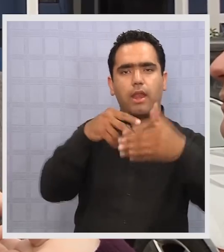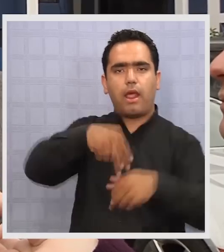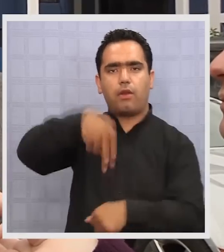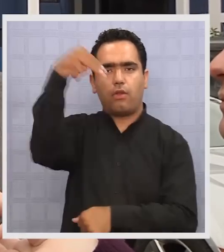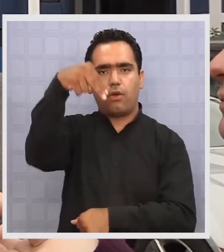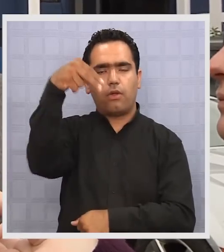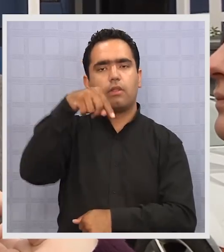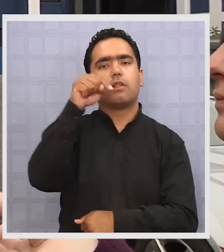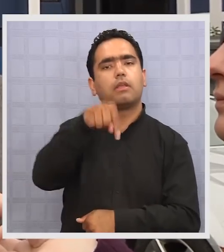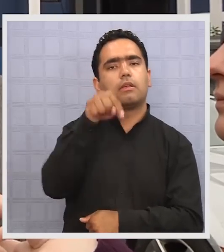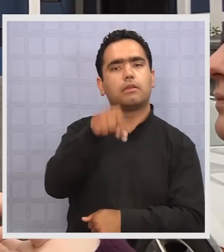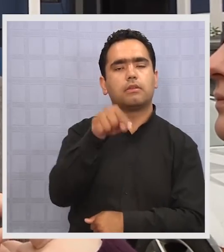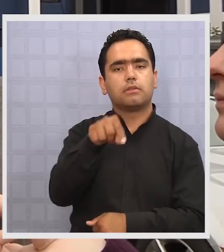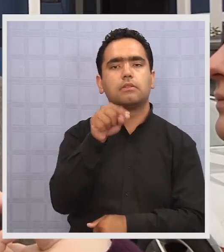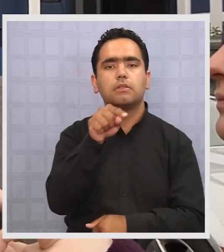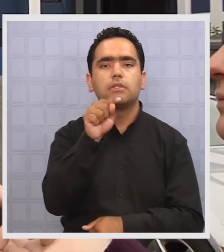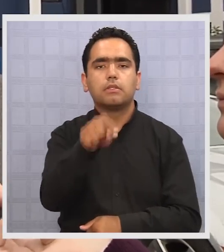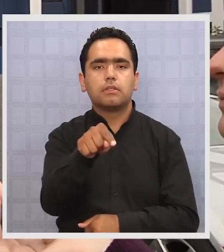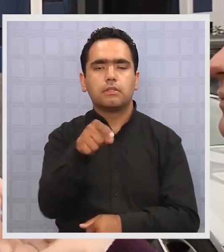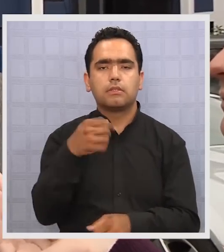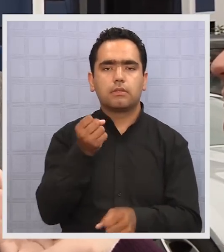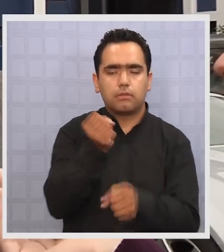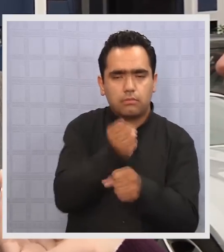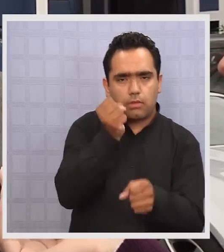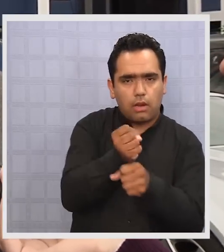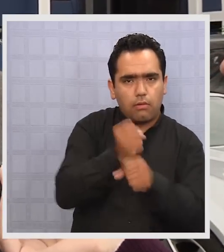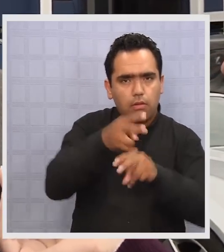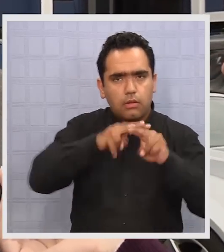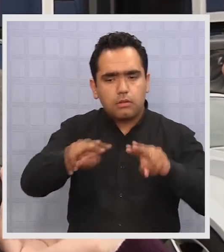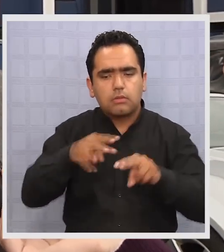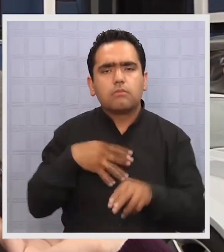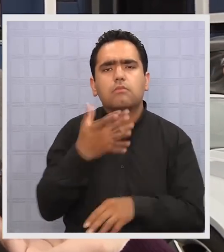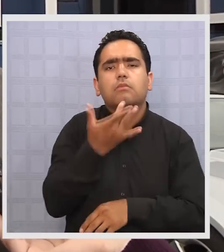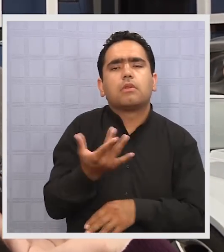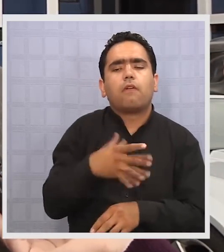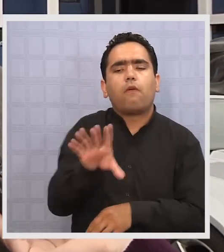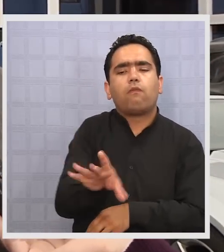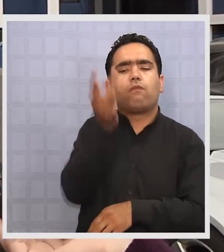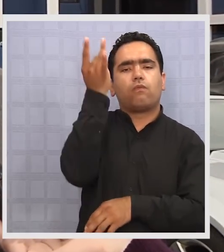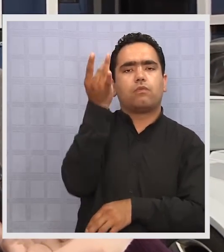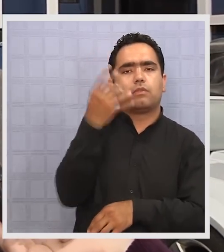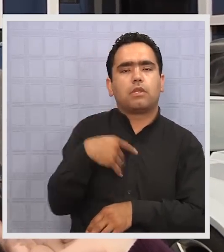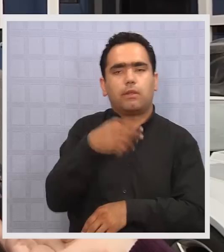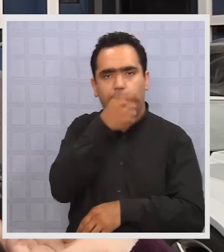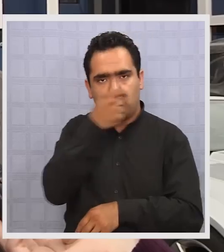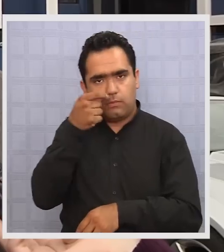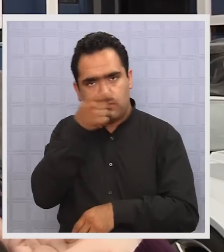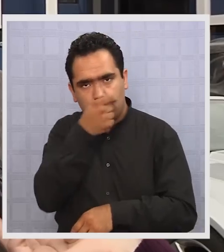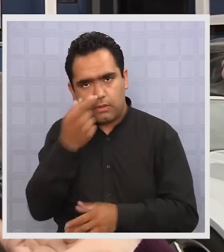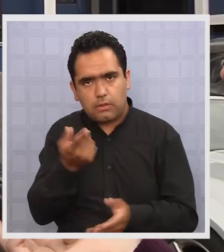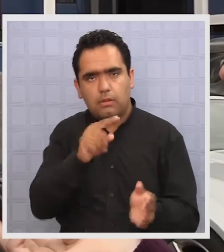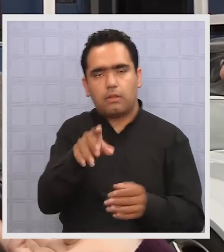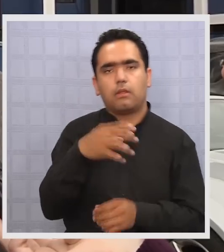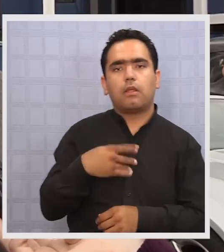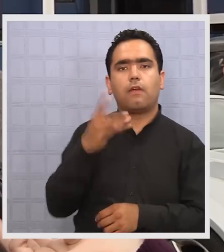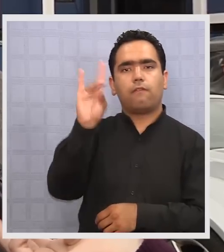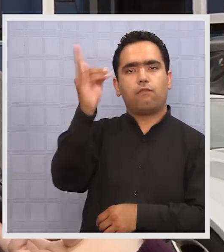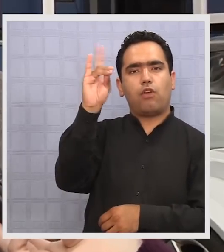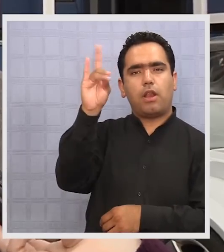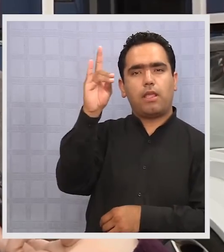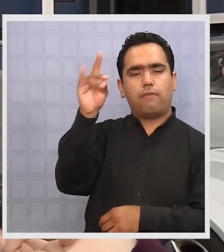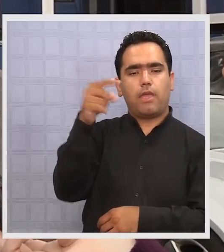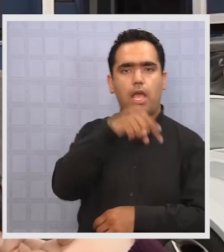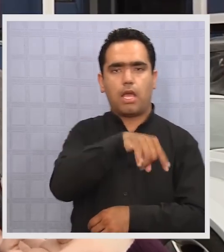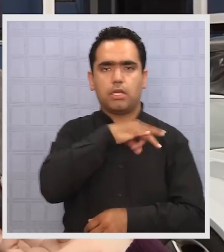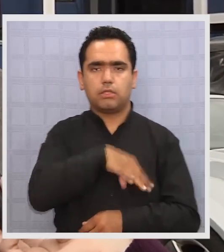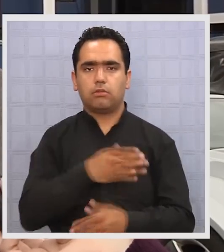obtener información a través del trabajo que se hace y de para detectar droga. Hemos puesto una muralla al ingreso de droga desde Bolivia al